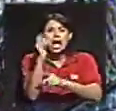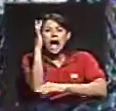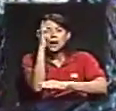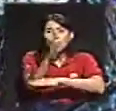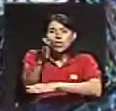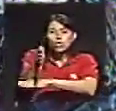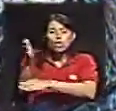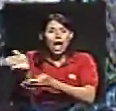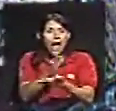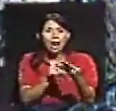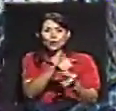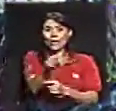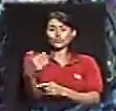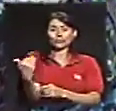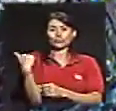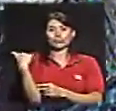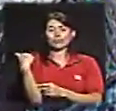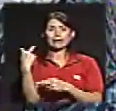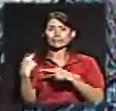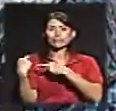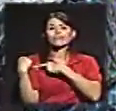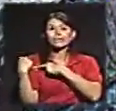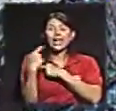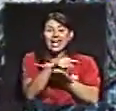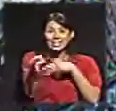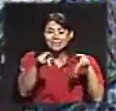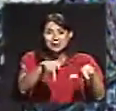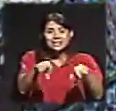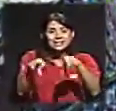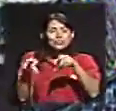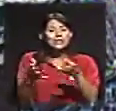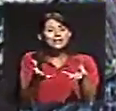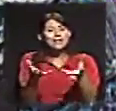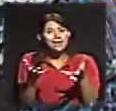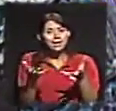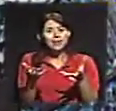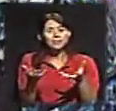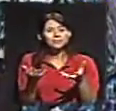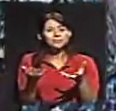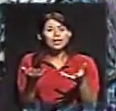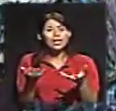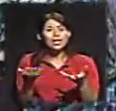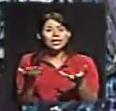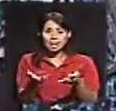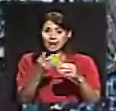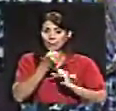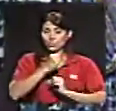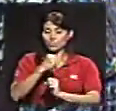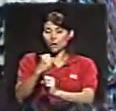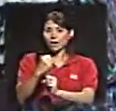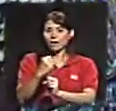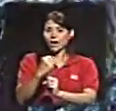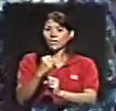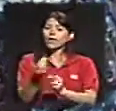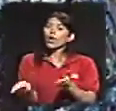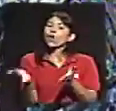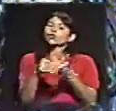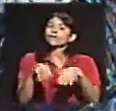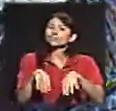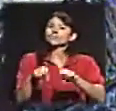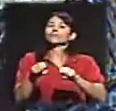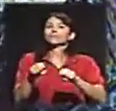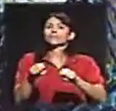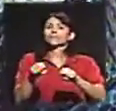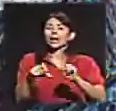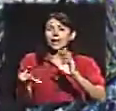algún movimiento irregular, esos vecinos quieren efectivamente que la municipalidad recupere, digamos